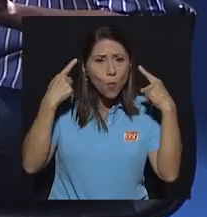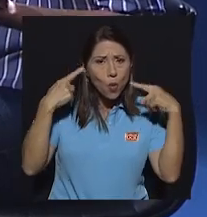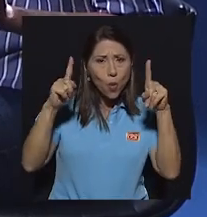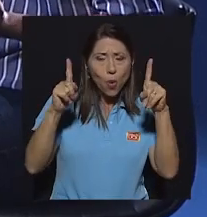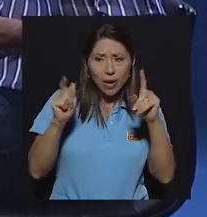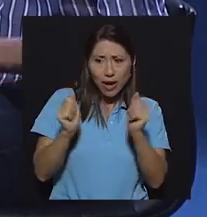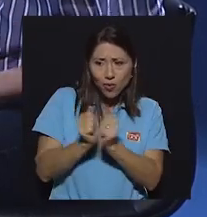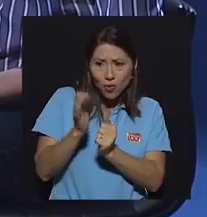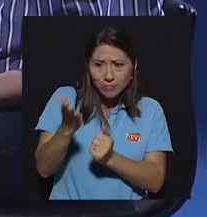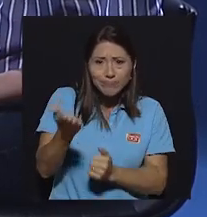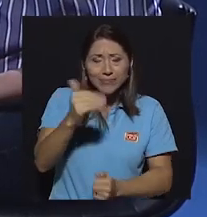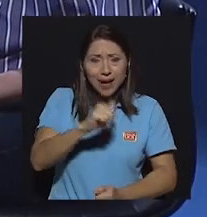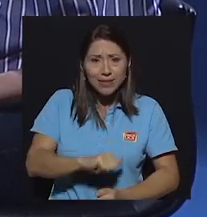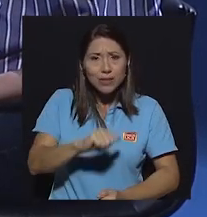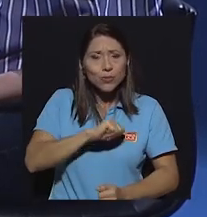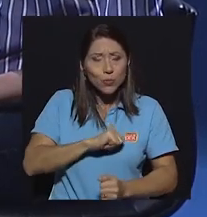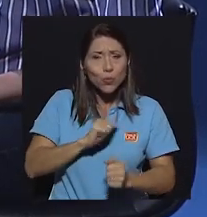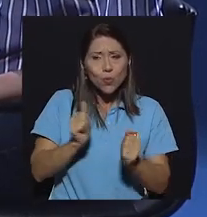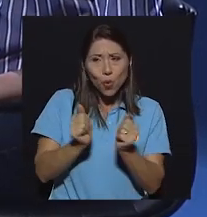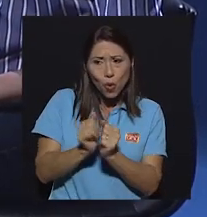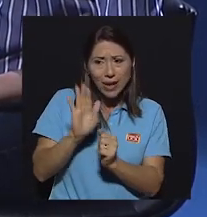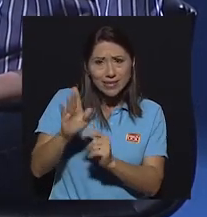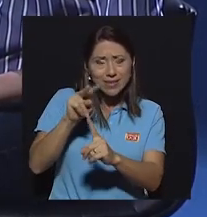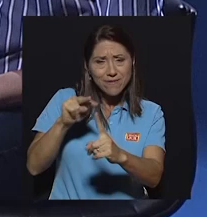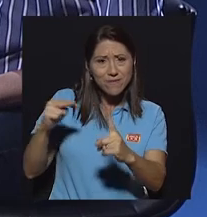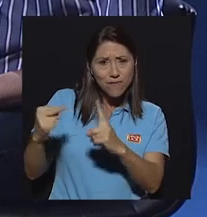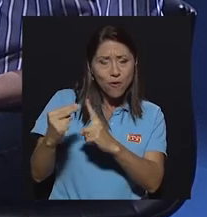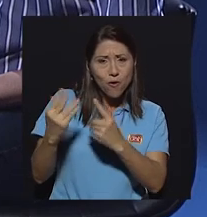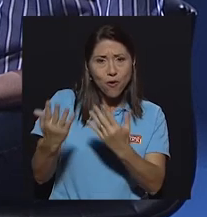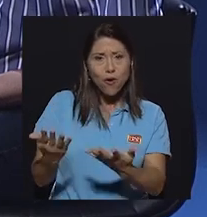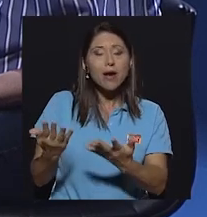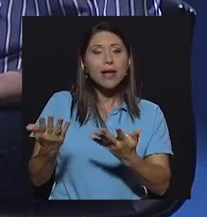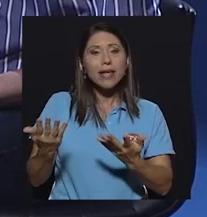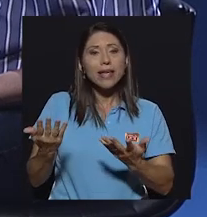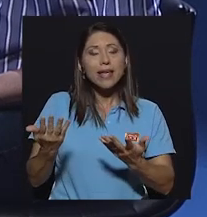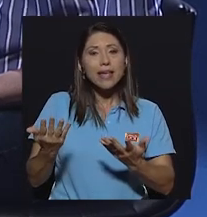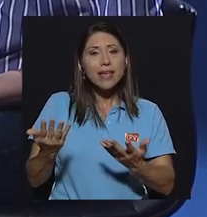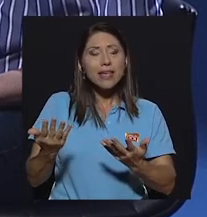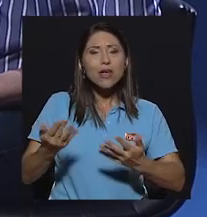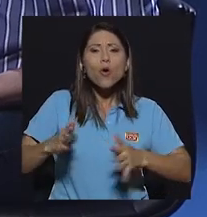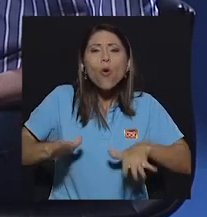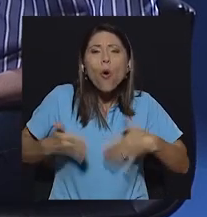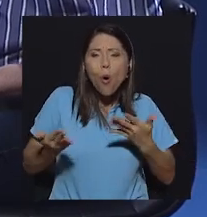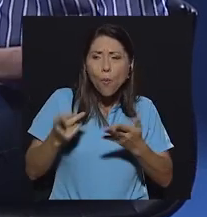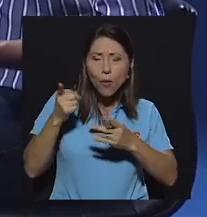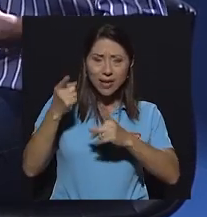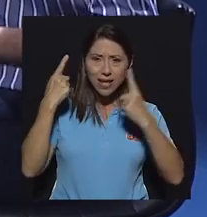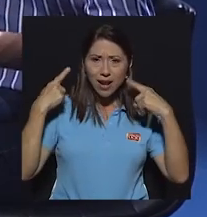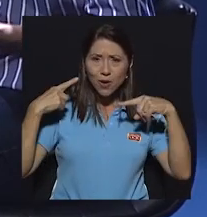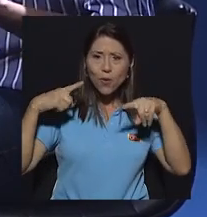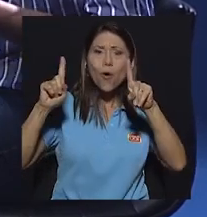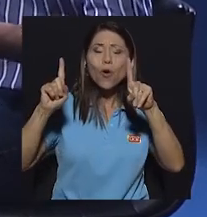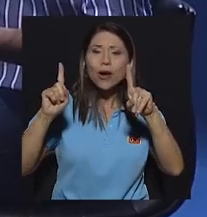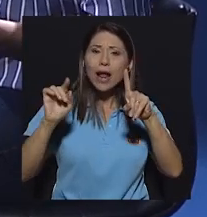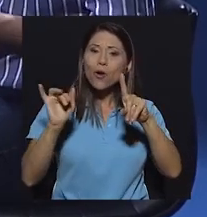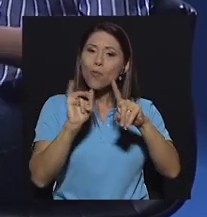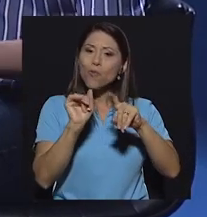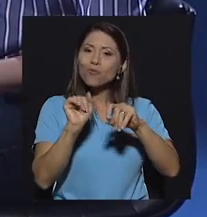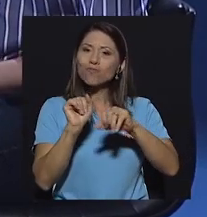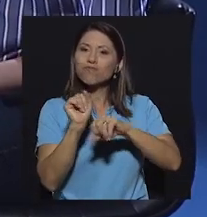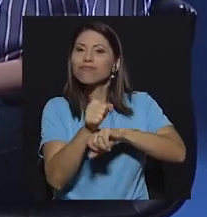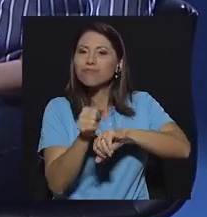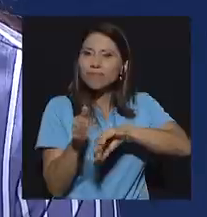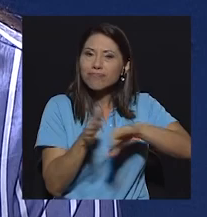y con su enfoque de vida? Y eso yo creo que he tratado de mantenerlo en mi